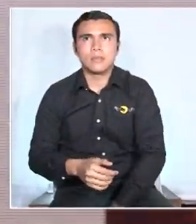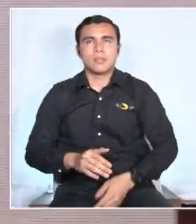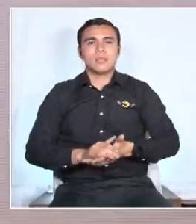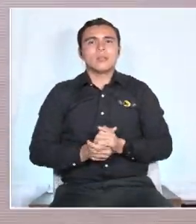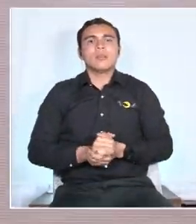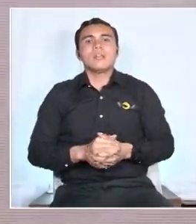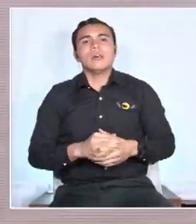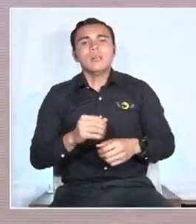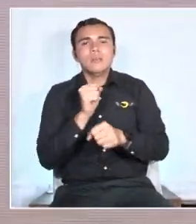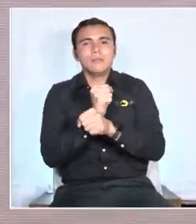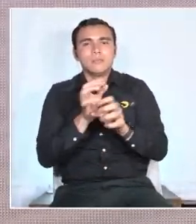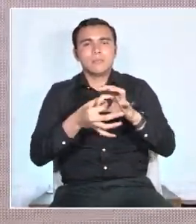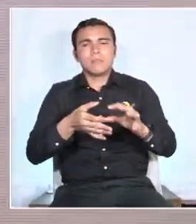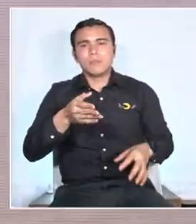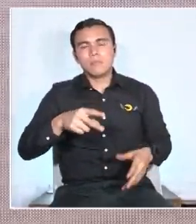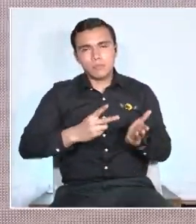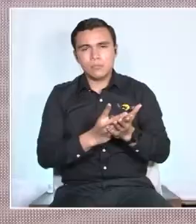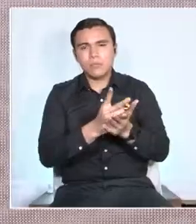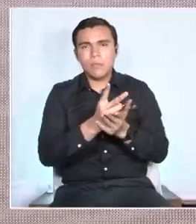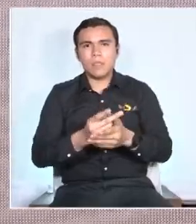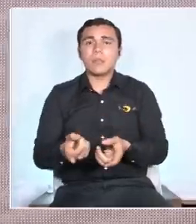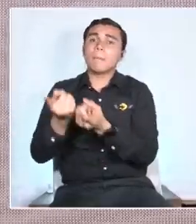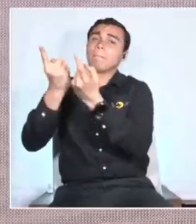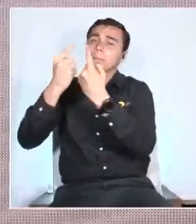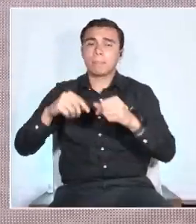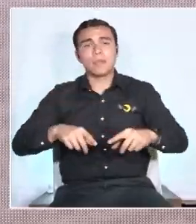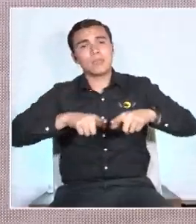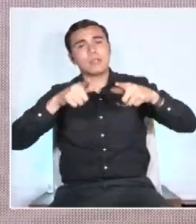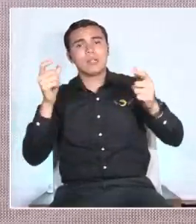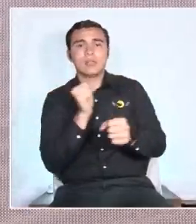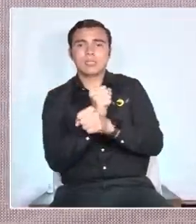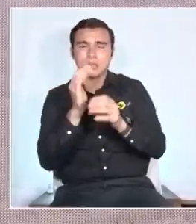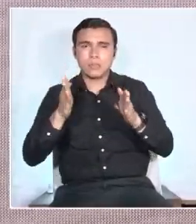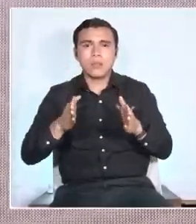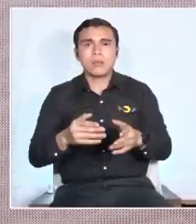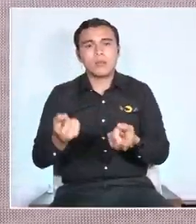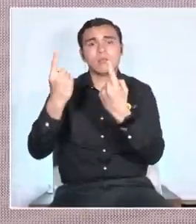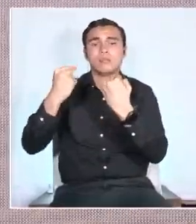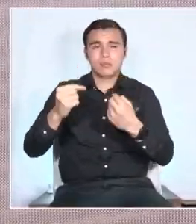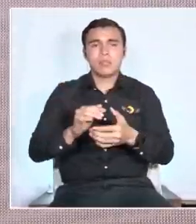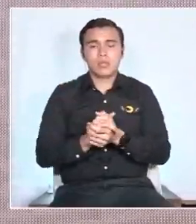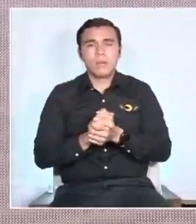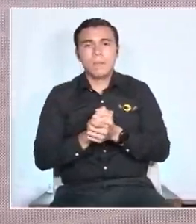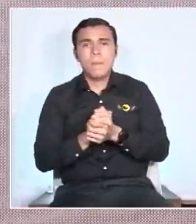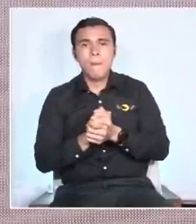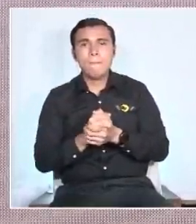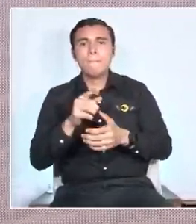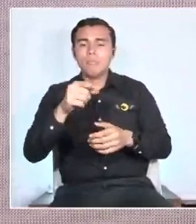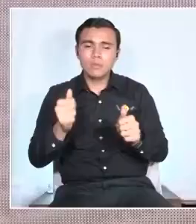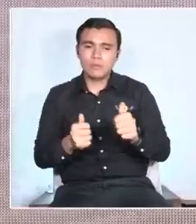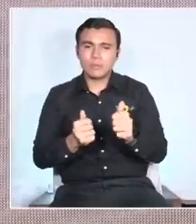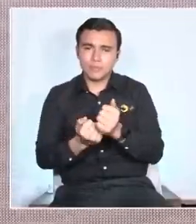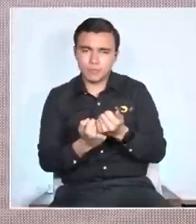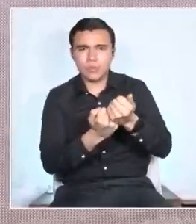Empresarios de verdad. Papi Meli, vienen grandes empresarios que Dios le va a mandar. que le van a ayudar